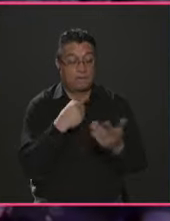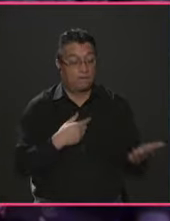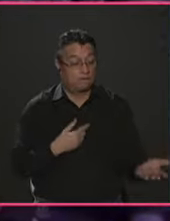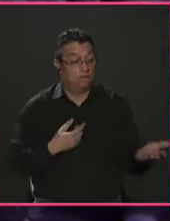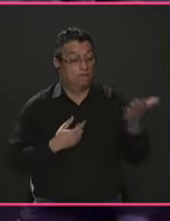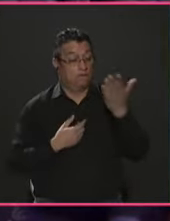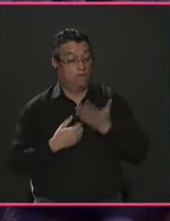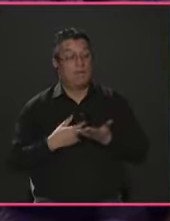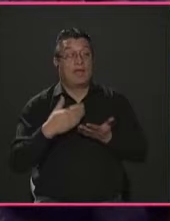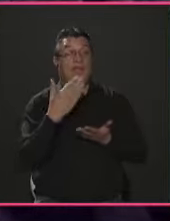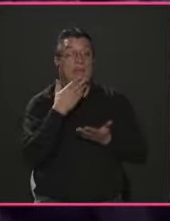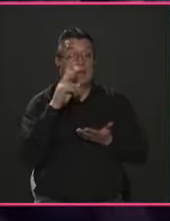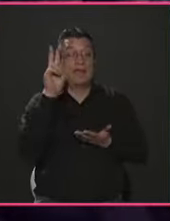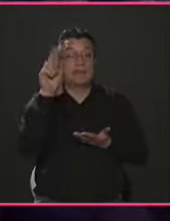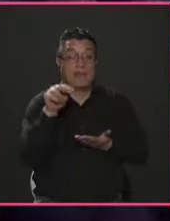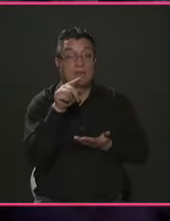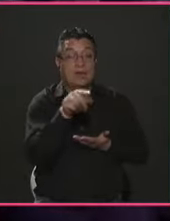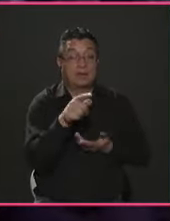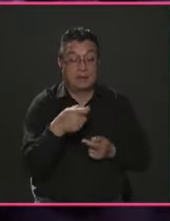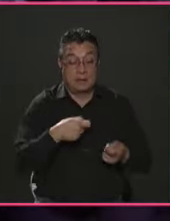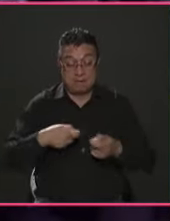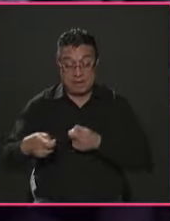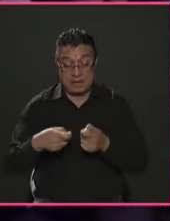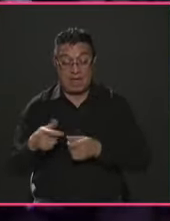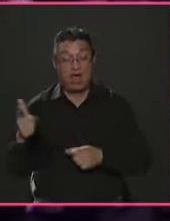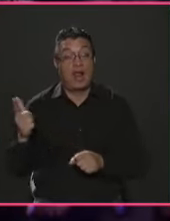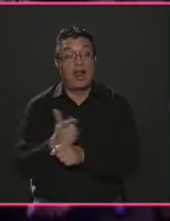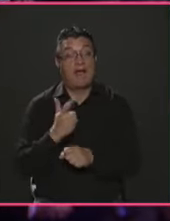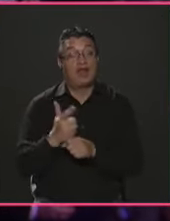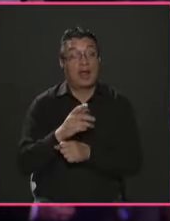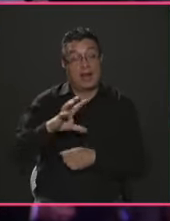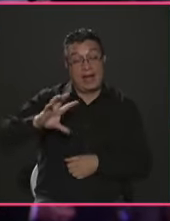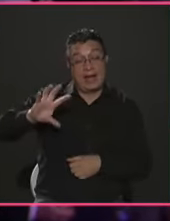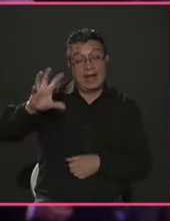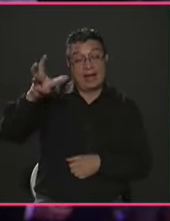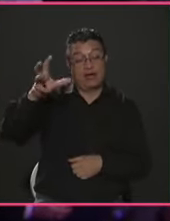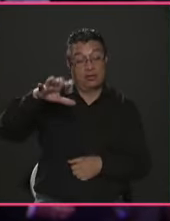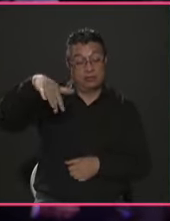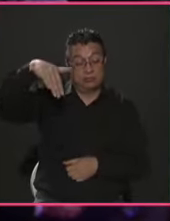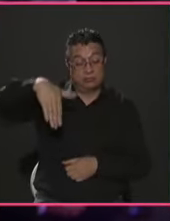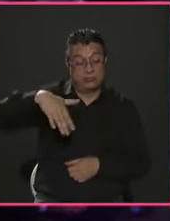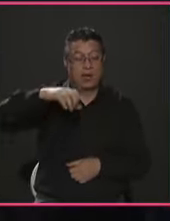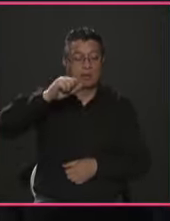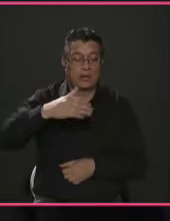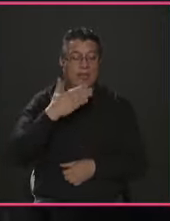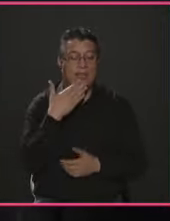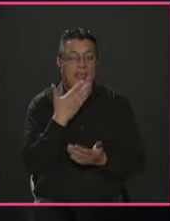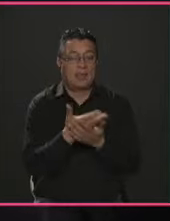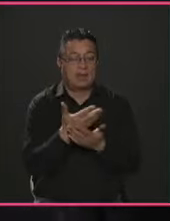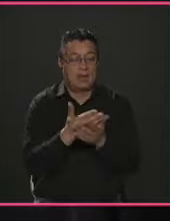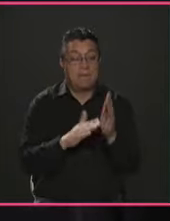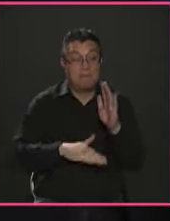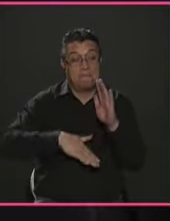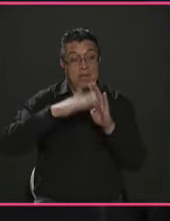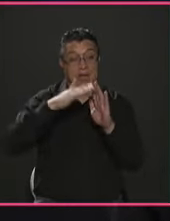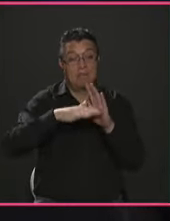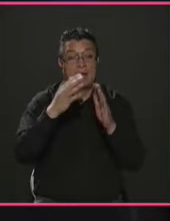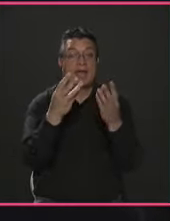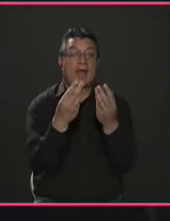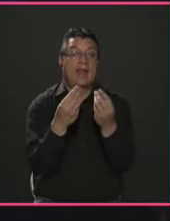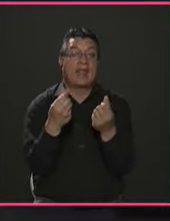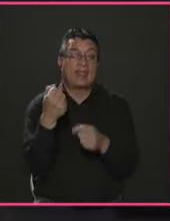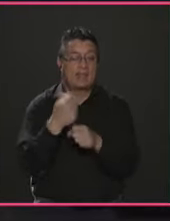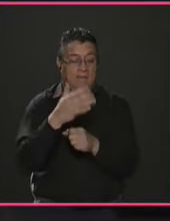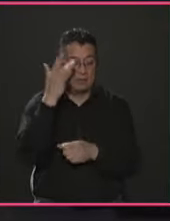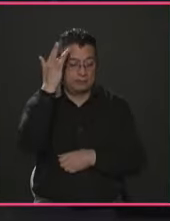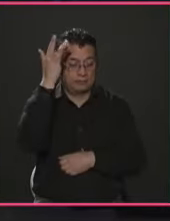sobre ese tema en el sentido de que el mercado laboral de la región puede estar demandando mayores niveles de cualificación